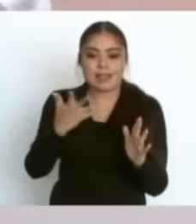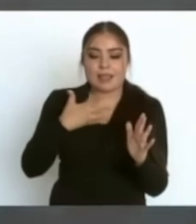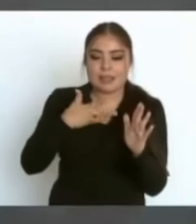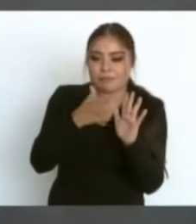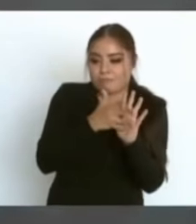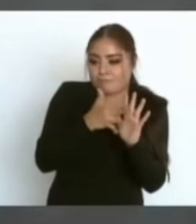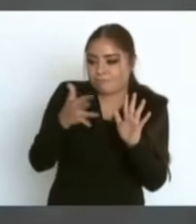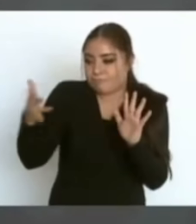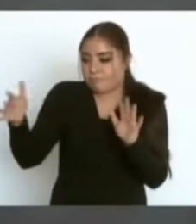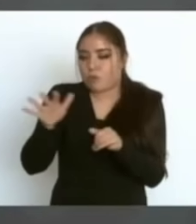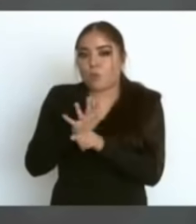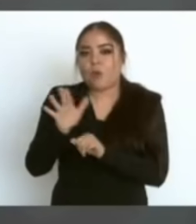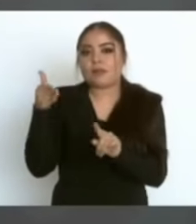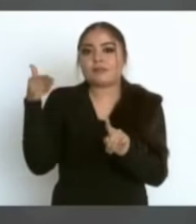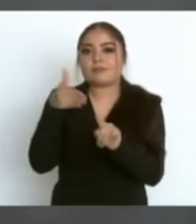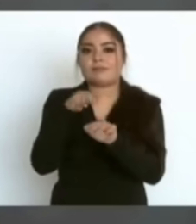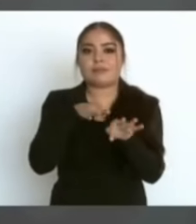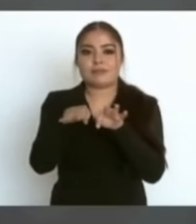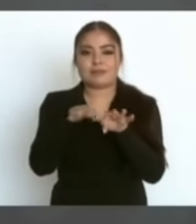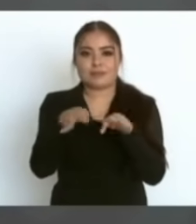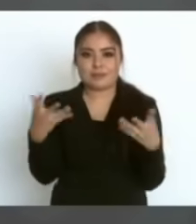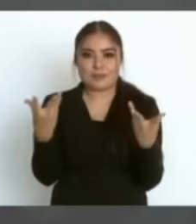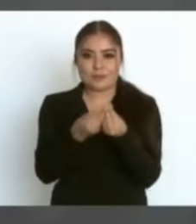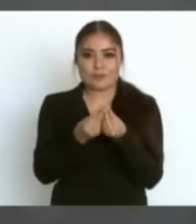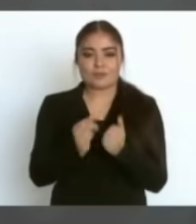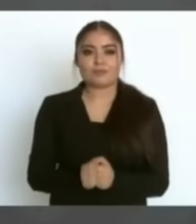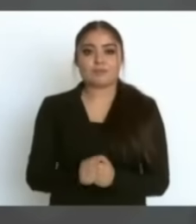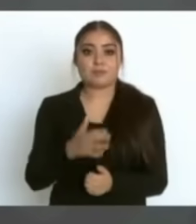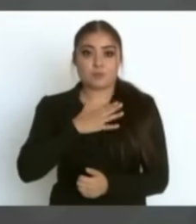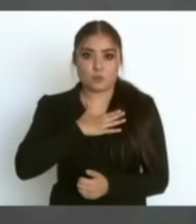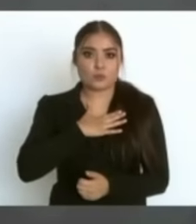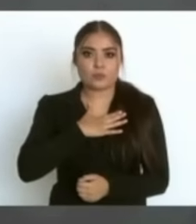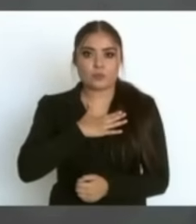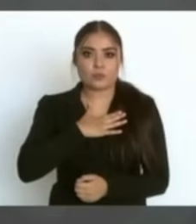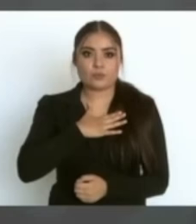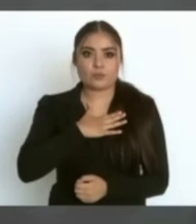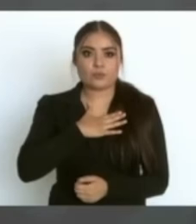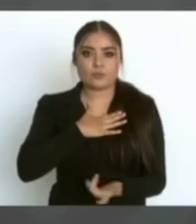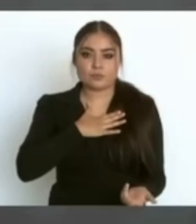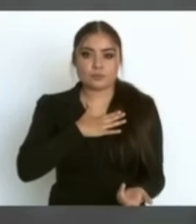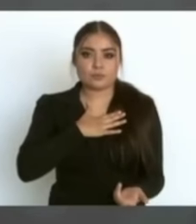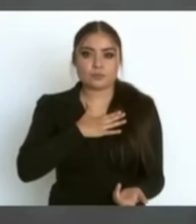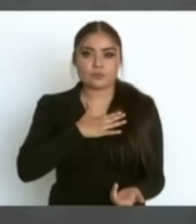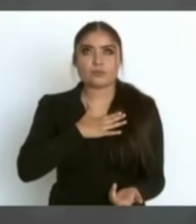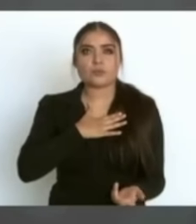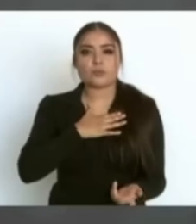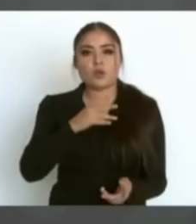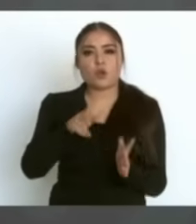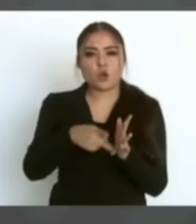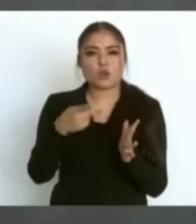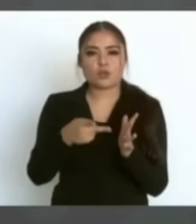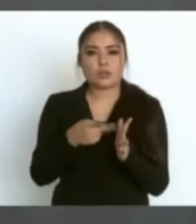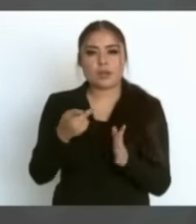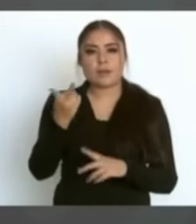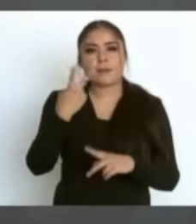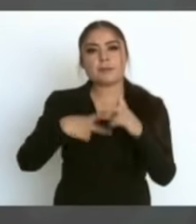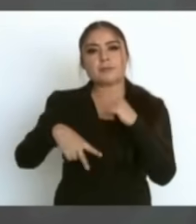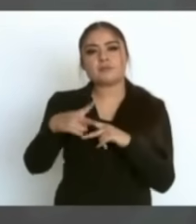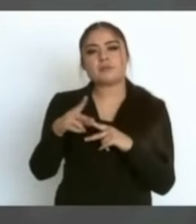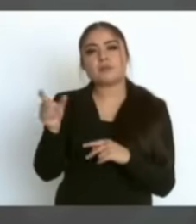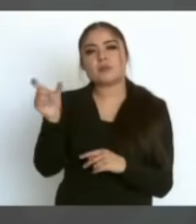programa integral de manera conjunta yo estaría de nuevo con ustedes